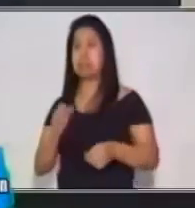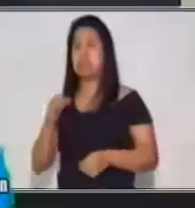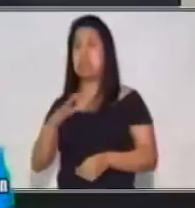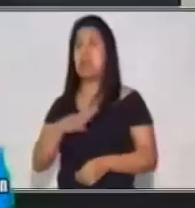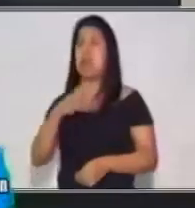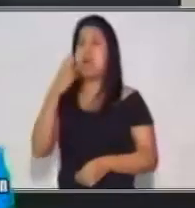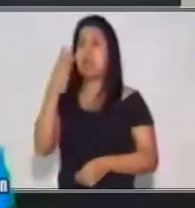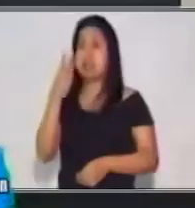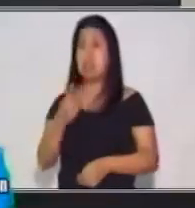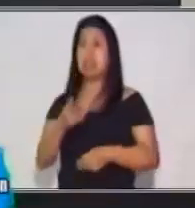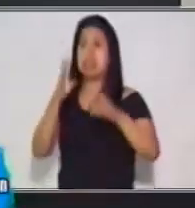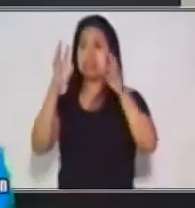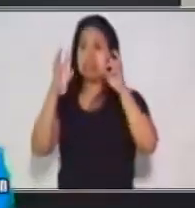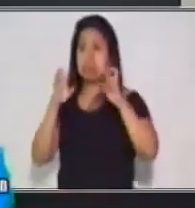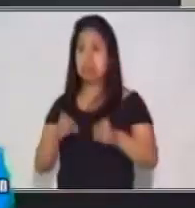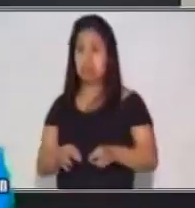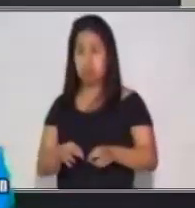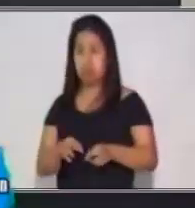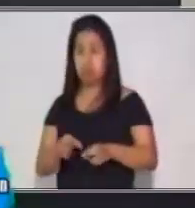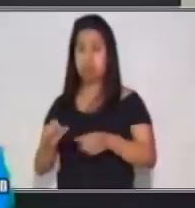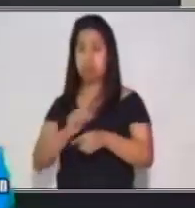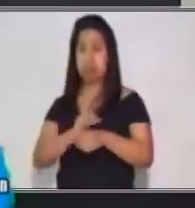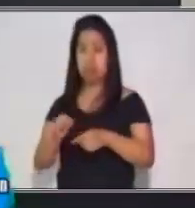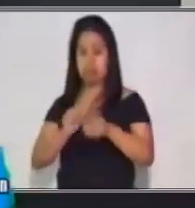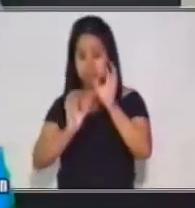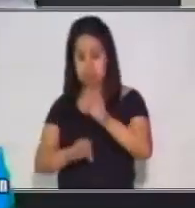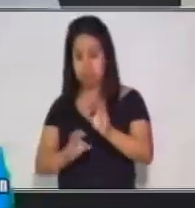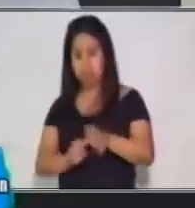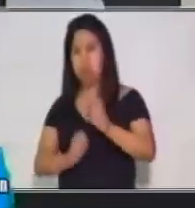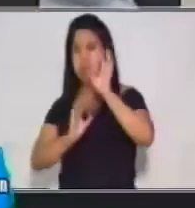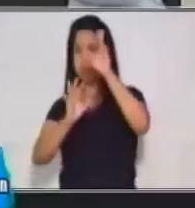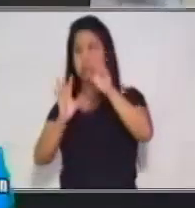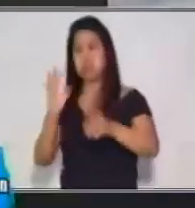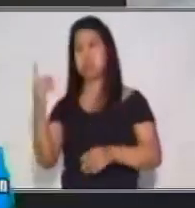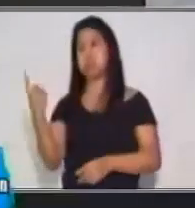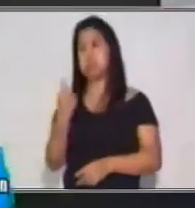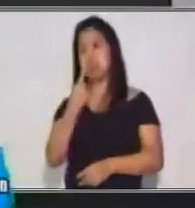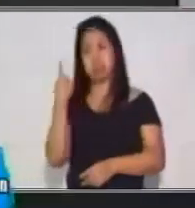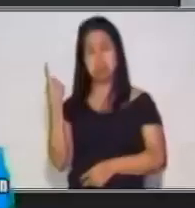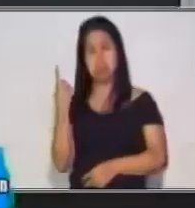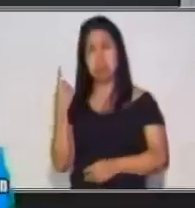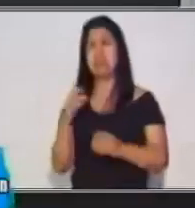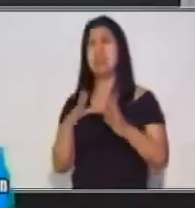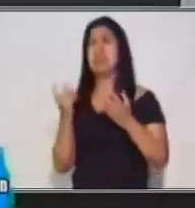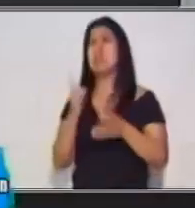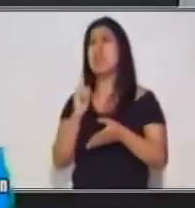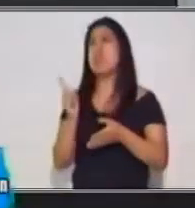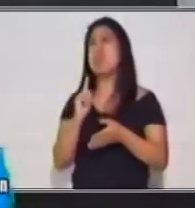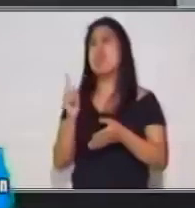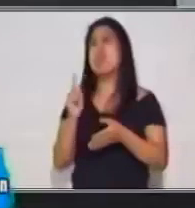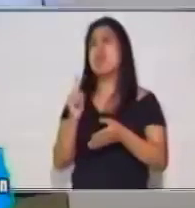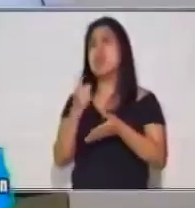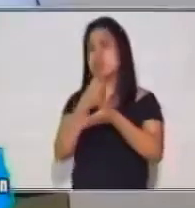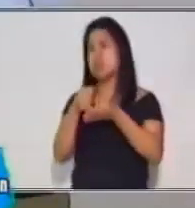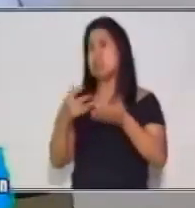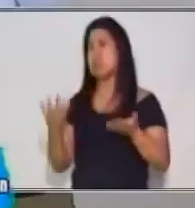una persona que practica únicamente baloncesto. Veamos, aquí hay